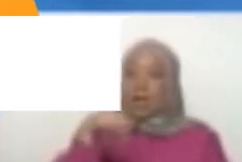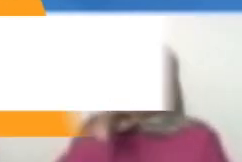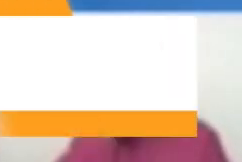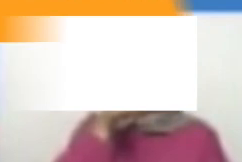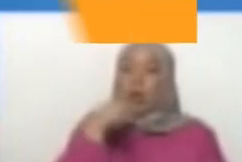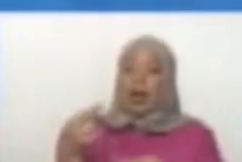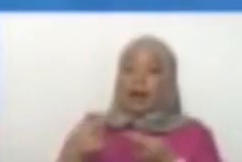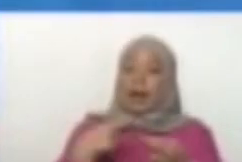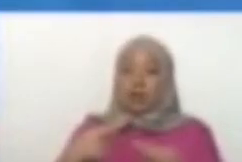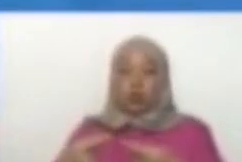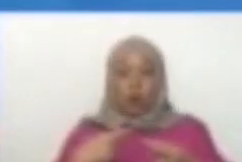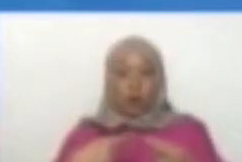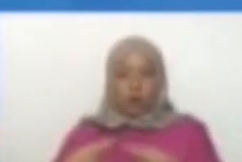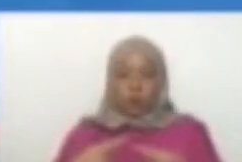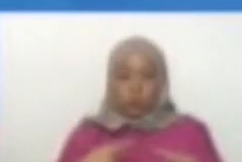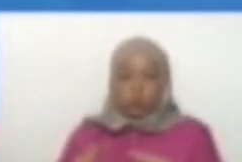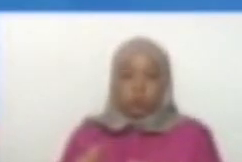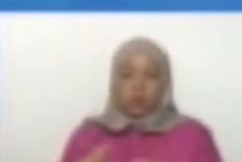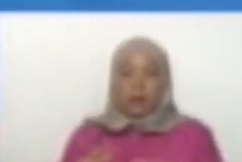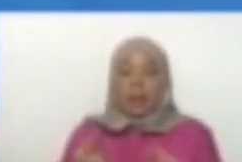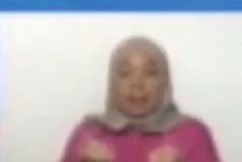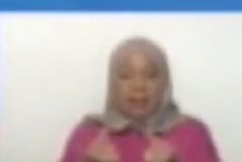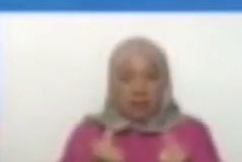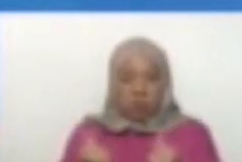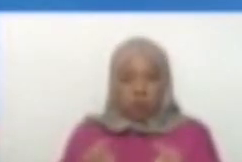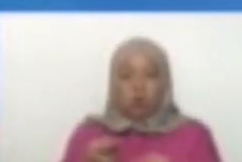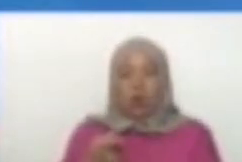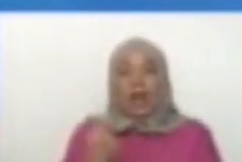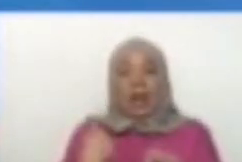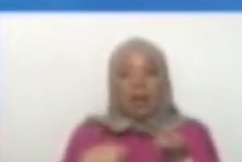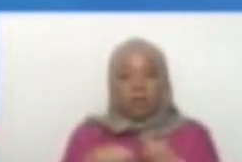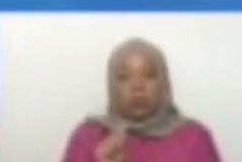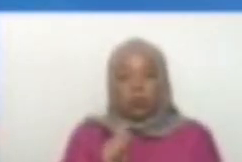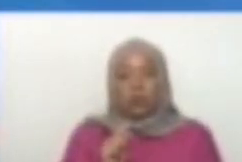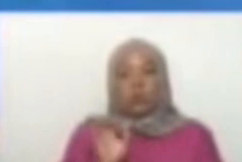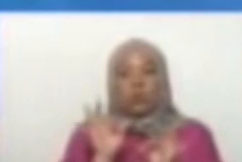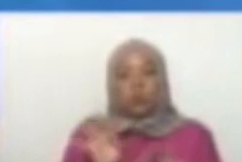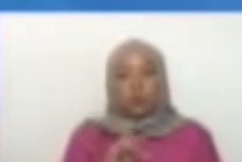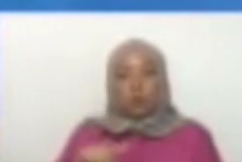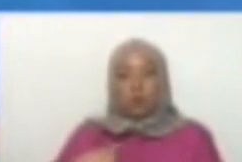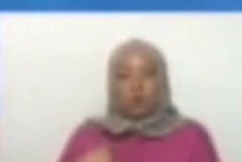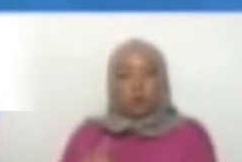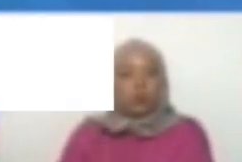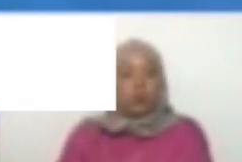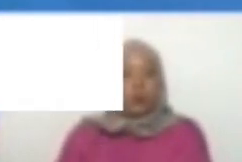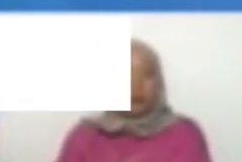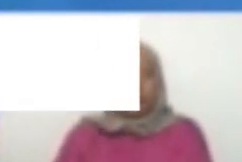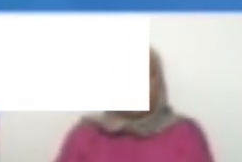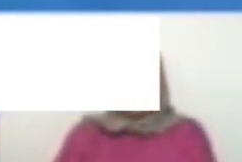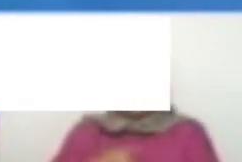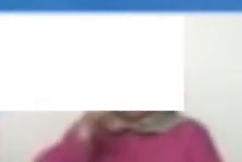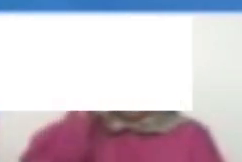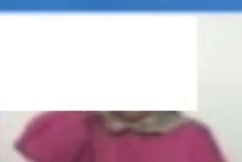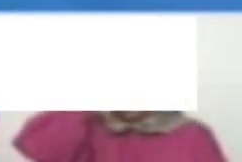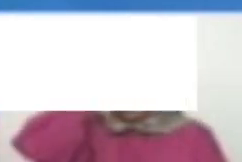las relaciones e inversiones, el comercio con nuestra hermana República de